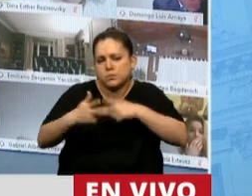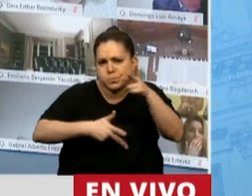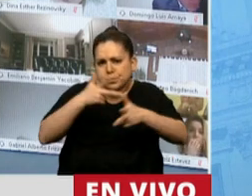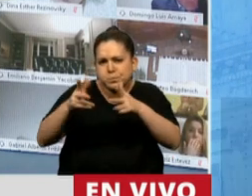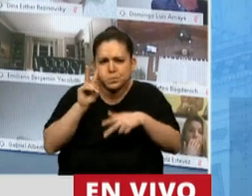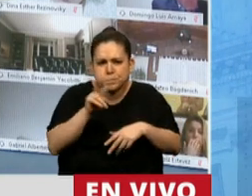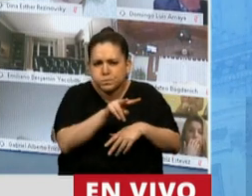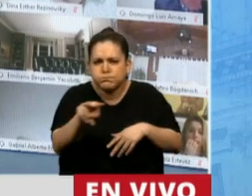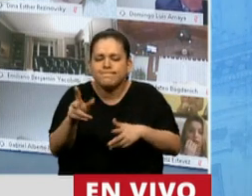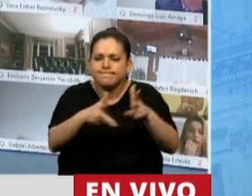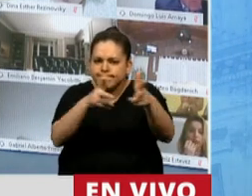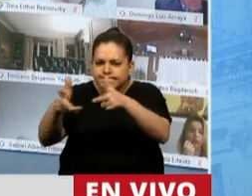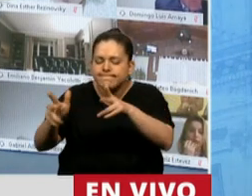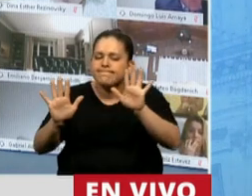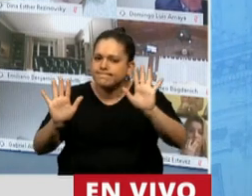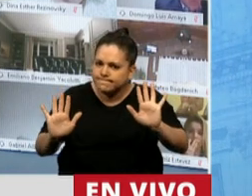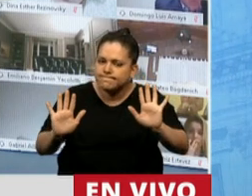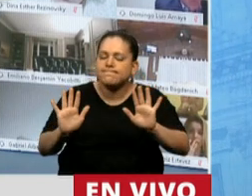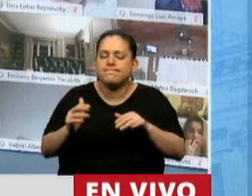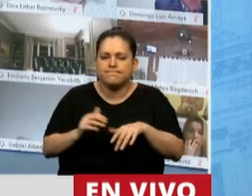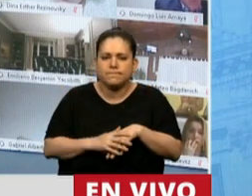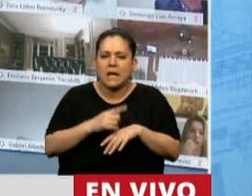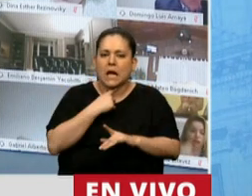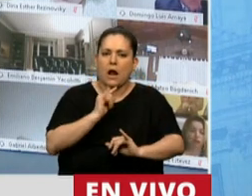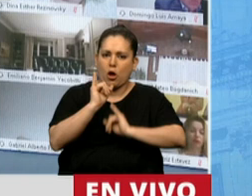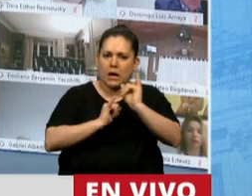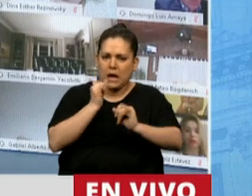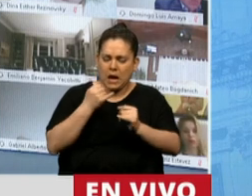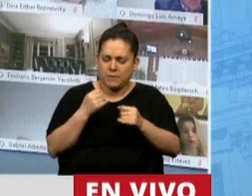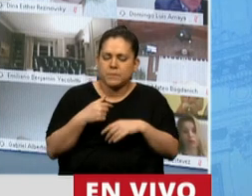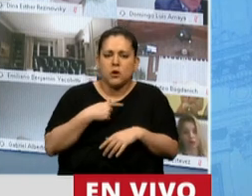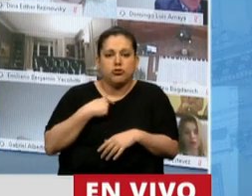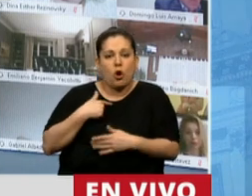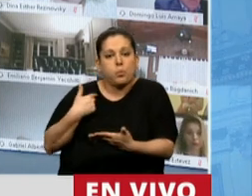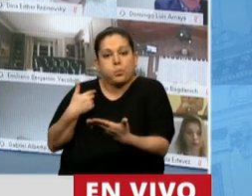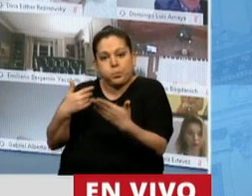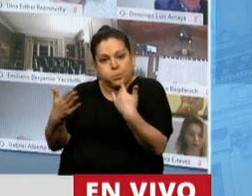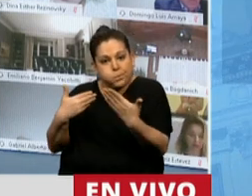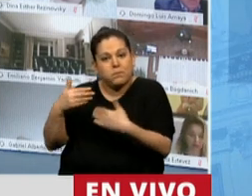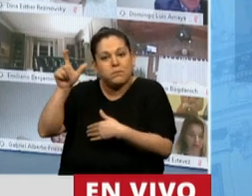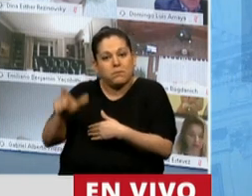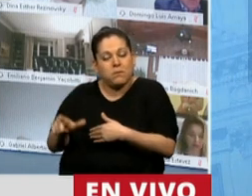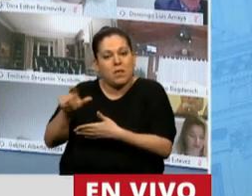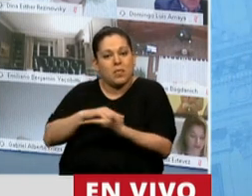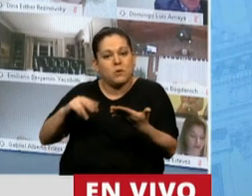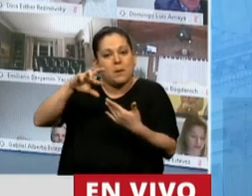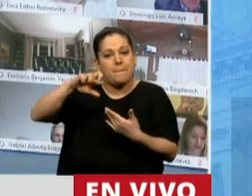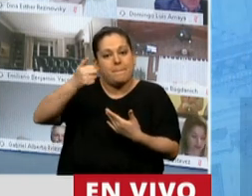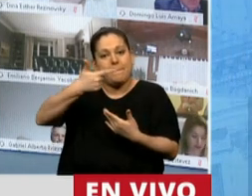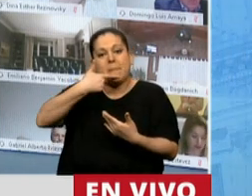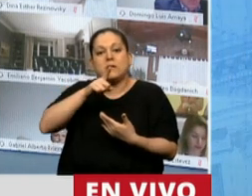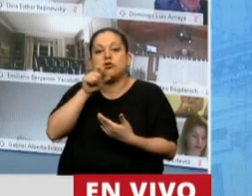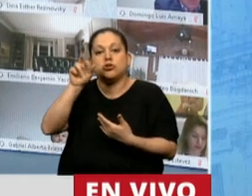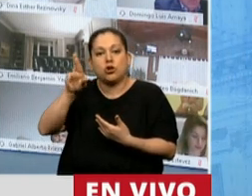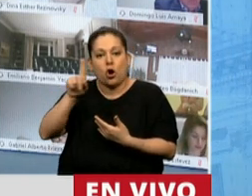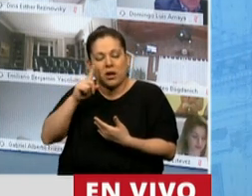que escuchado yo consulté con el diputado pastori porque es lo que estuvimos haciendo